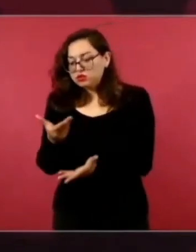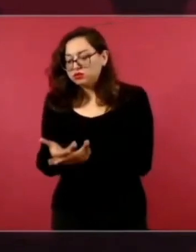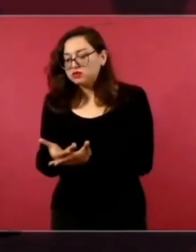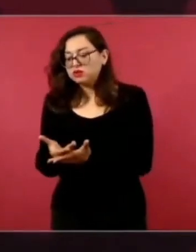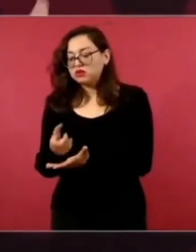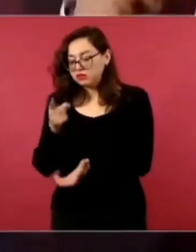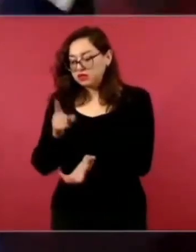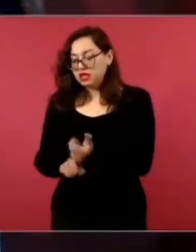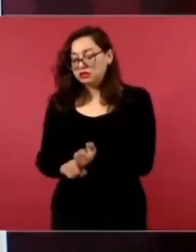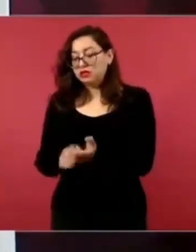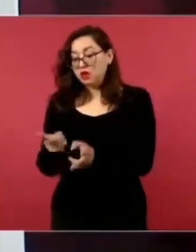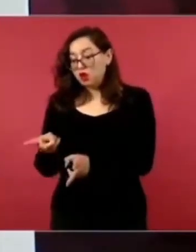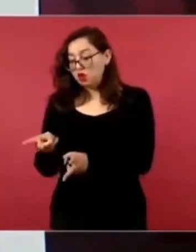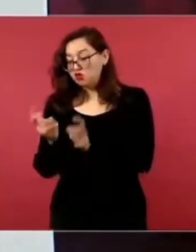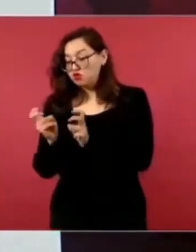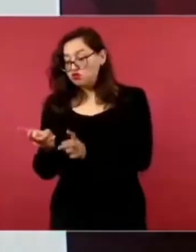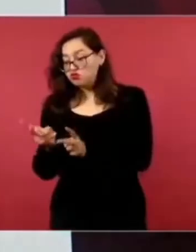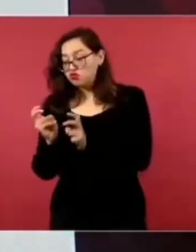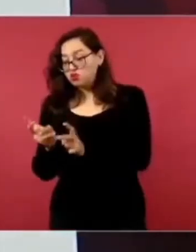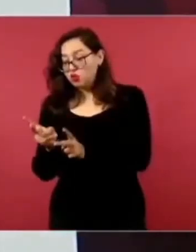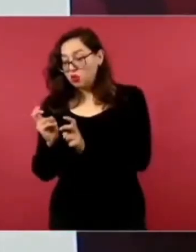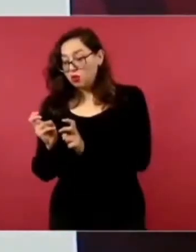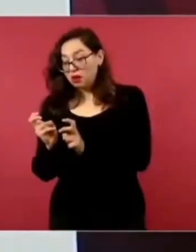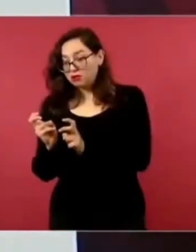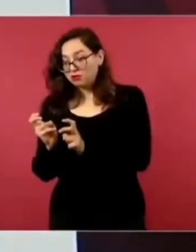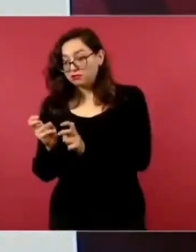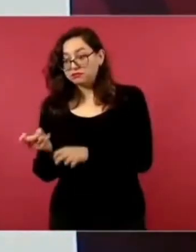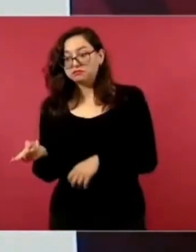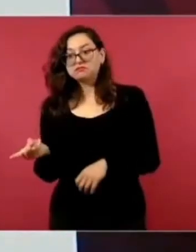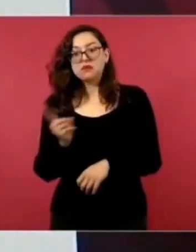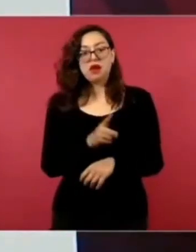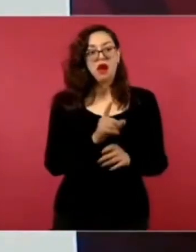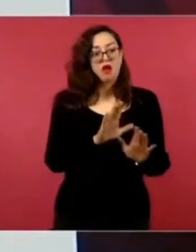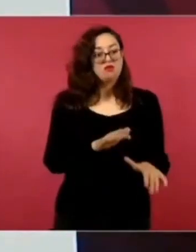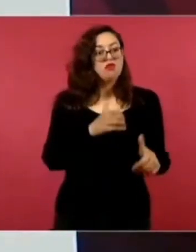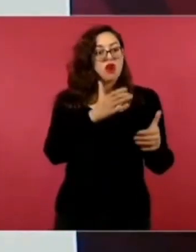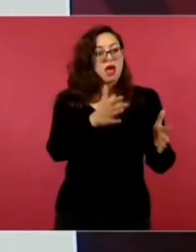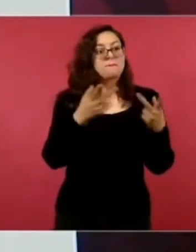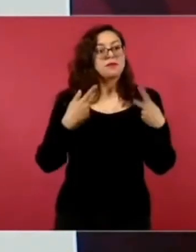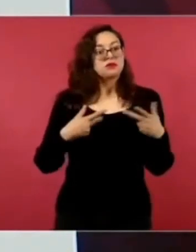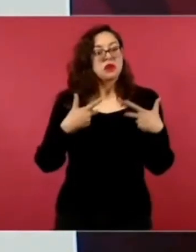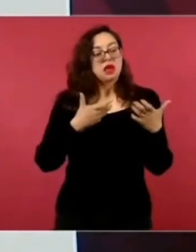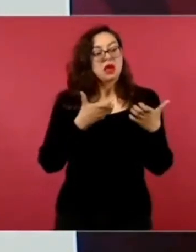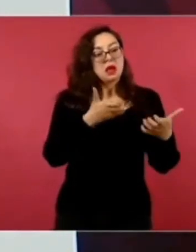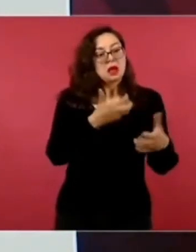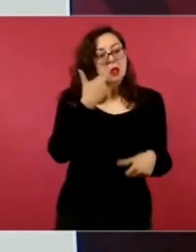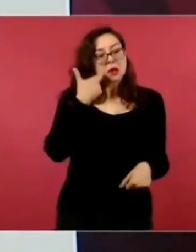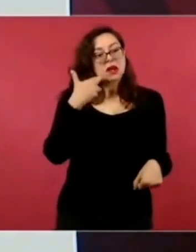a lo que se dedica un ratero de la calle.